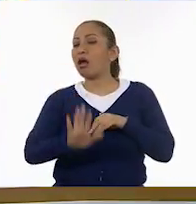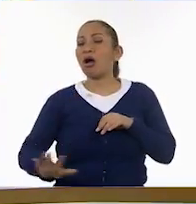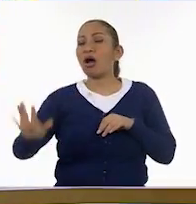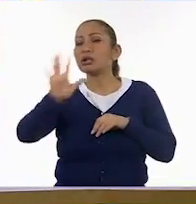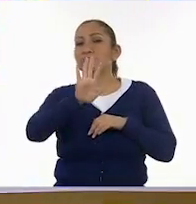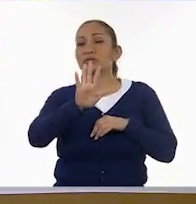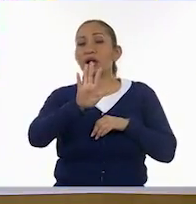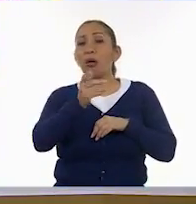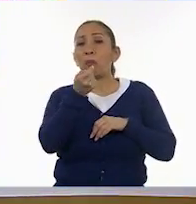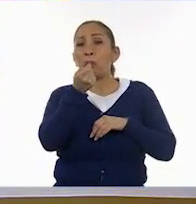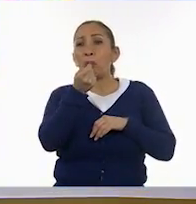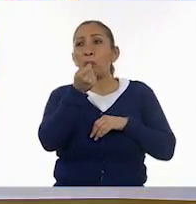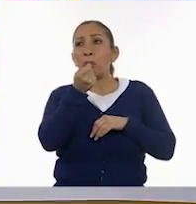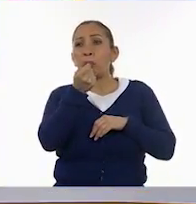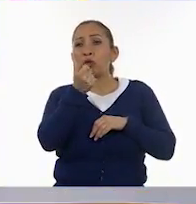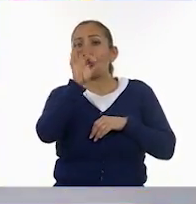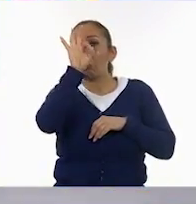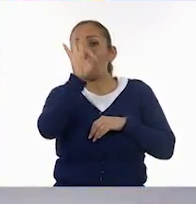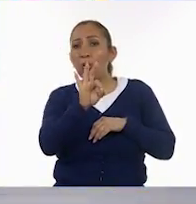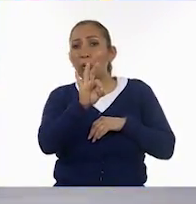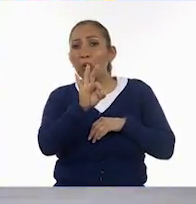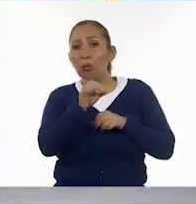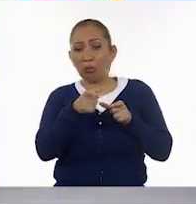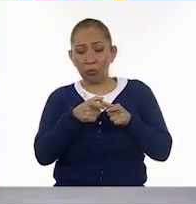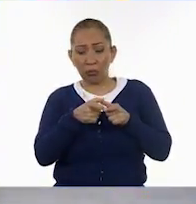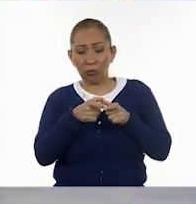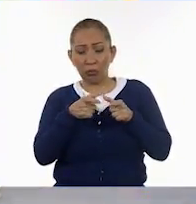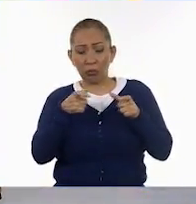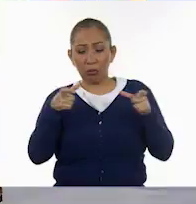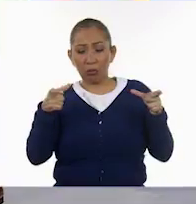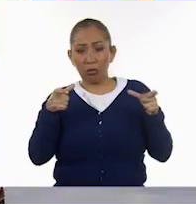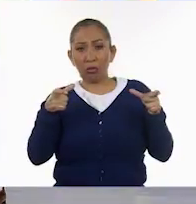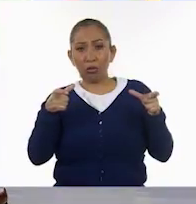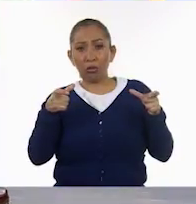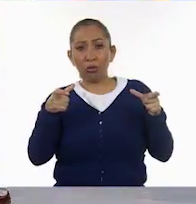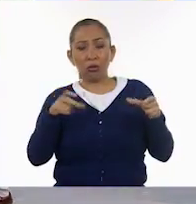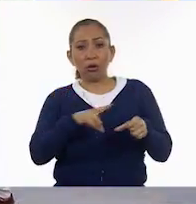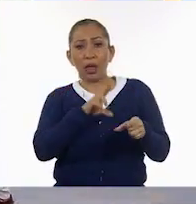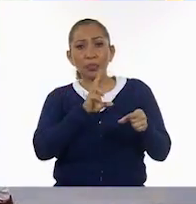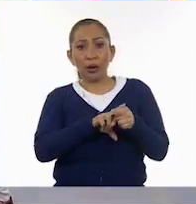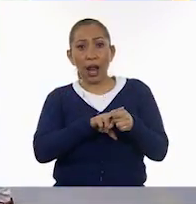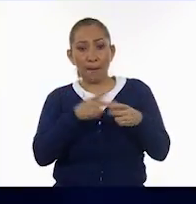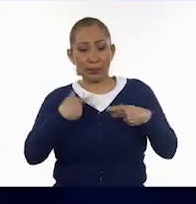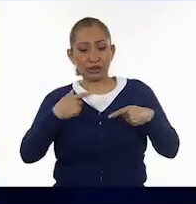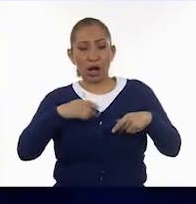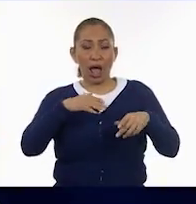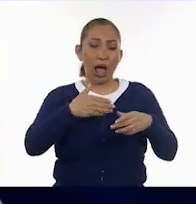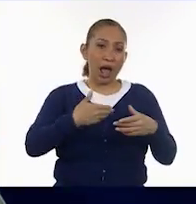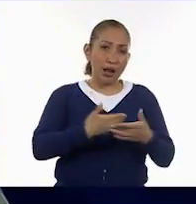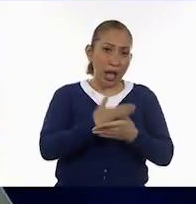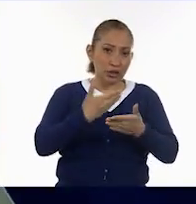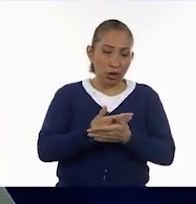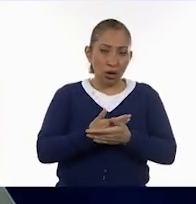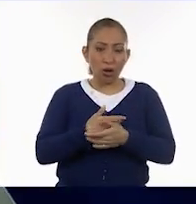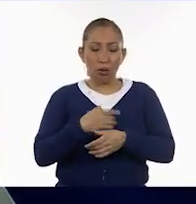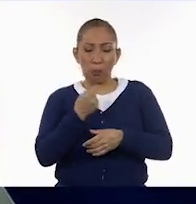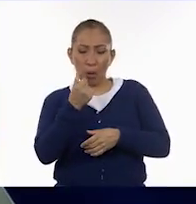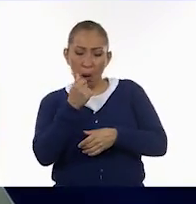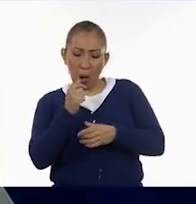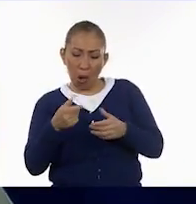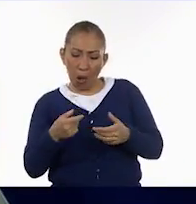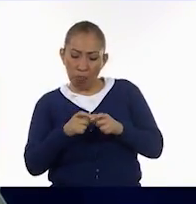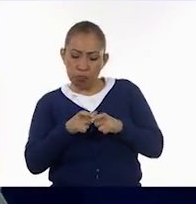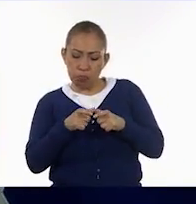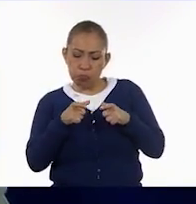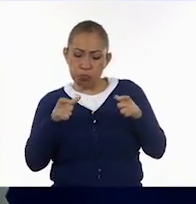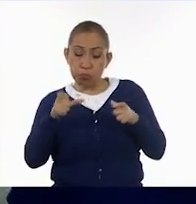de menor porcentaje de crecimiento natural? El que tiene el menor